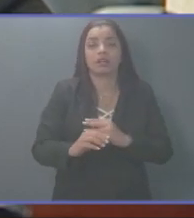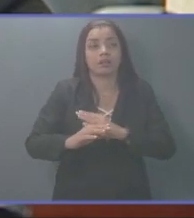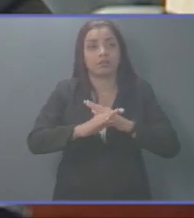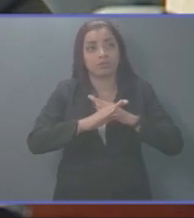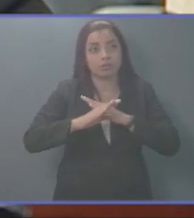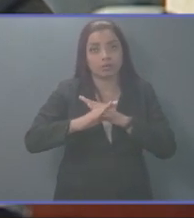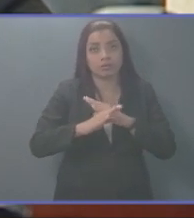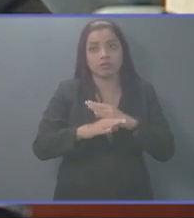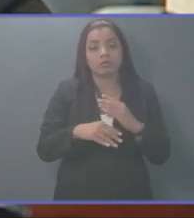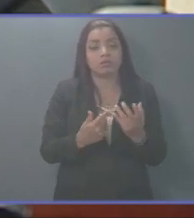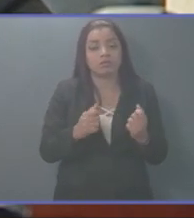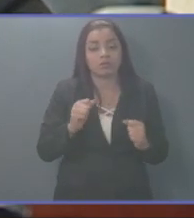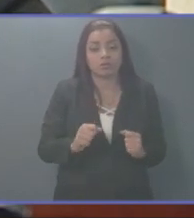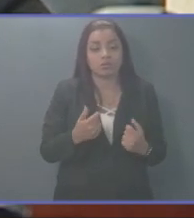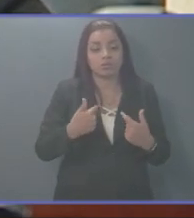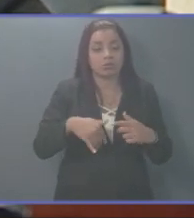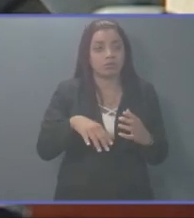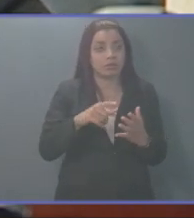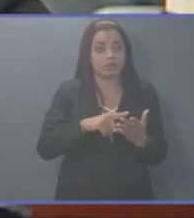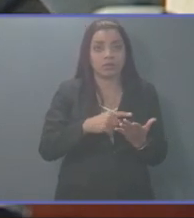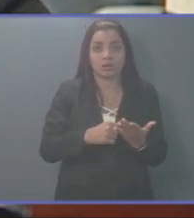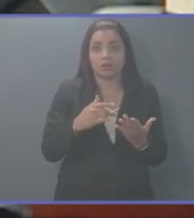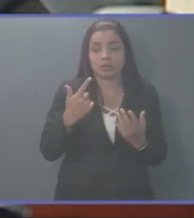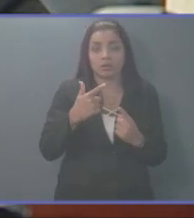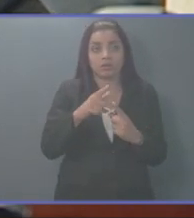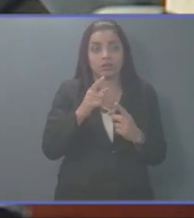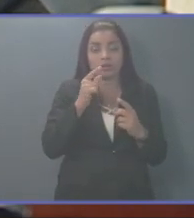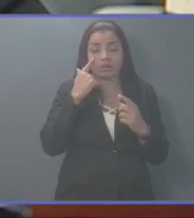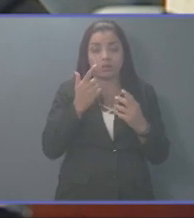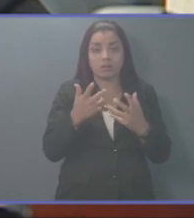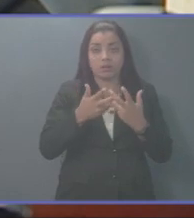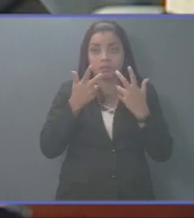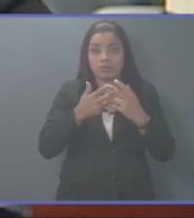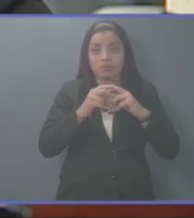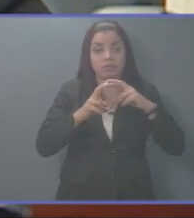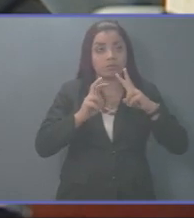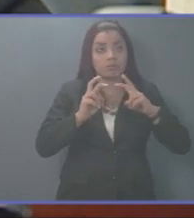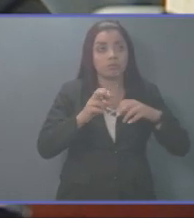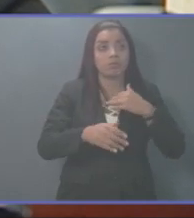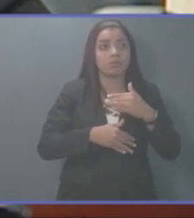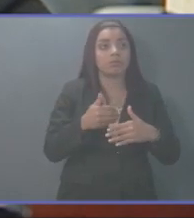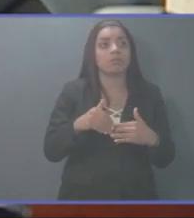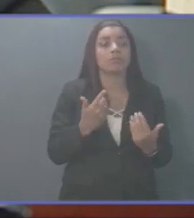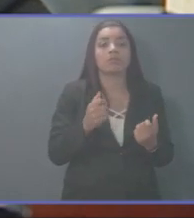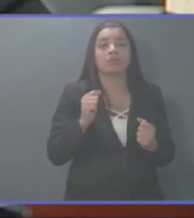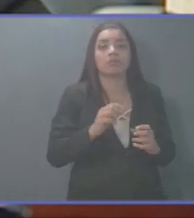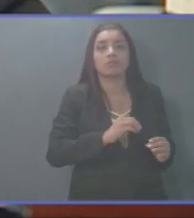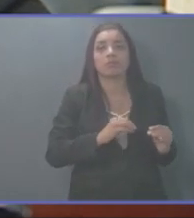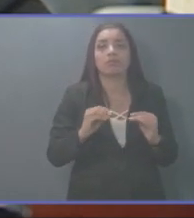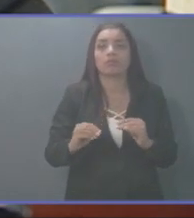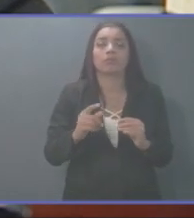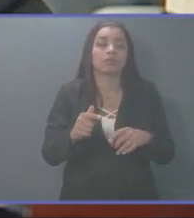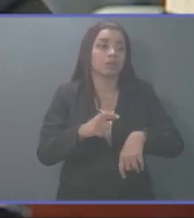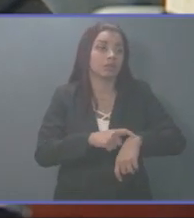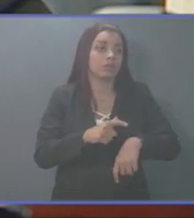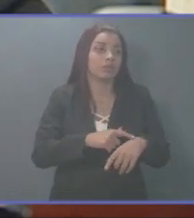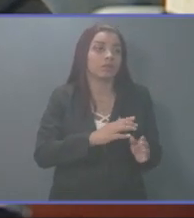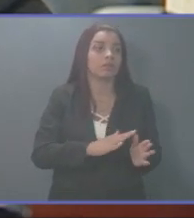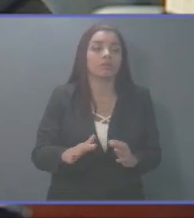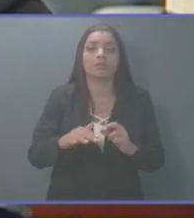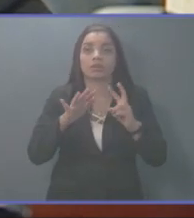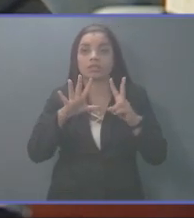protección ordinarias o extraordinarias, de dictar las medidas de asistencia humanitaria para que proceda a su implementación en un plazo no mayor